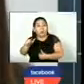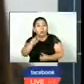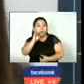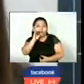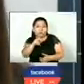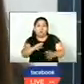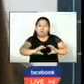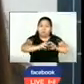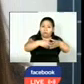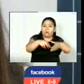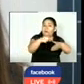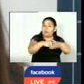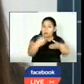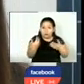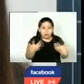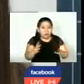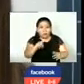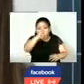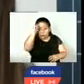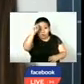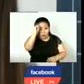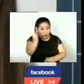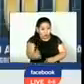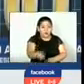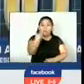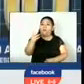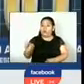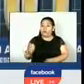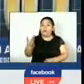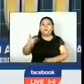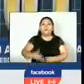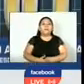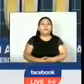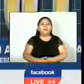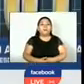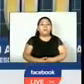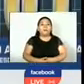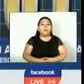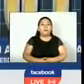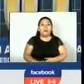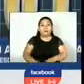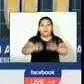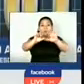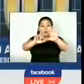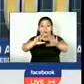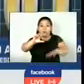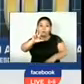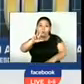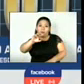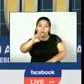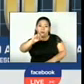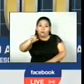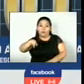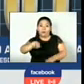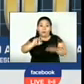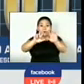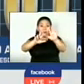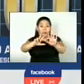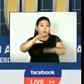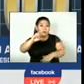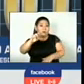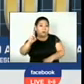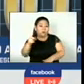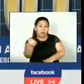rubro ha generado nuevas oportunidades laborales. Se registraron 830.181 trabajadores